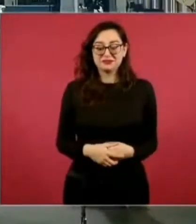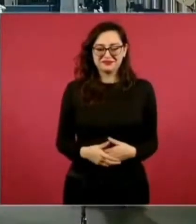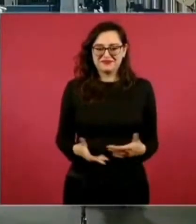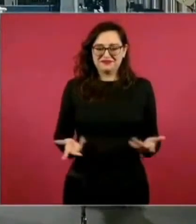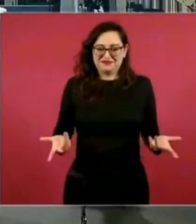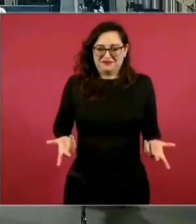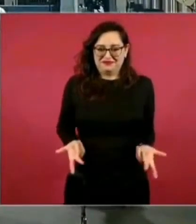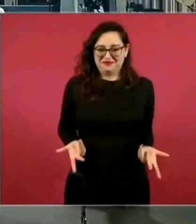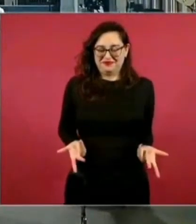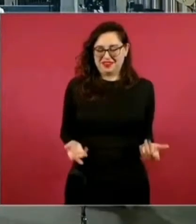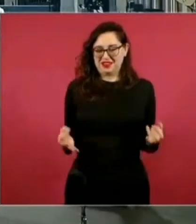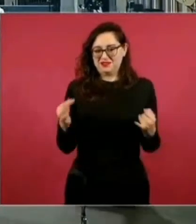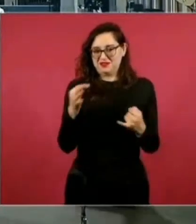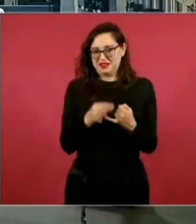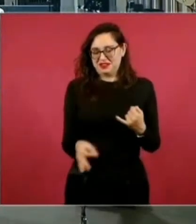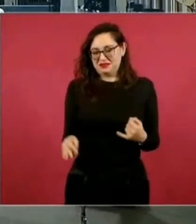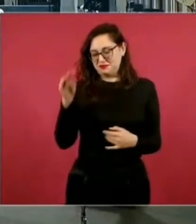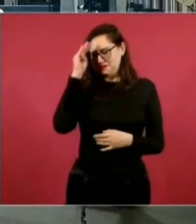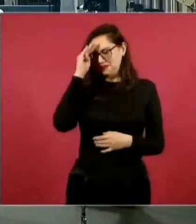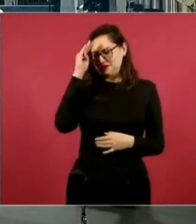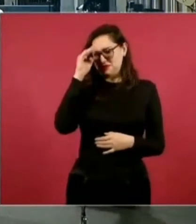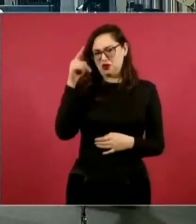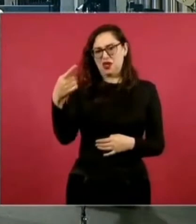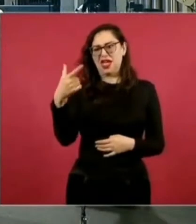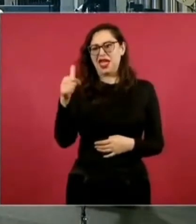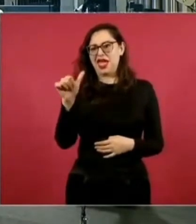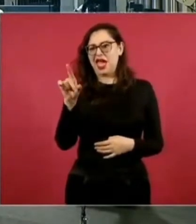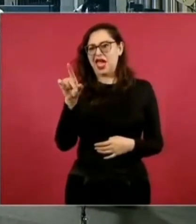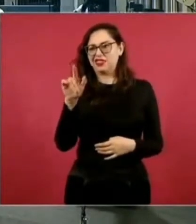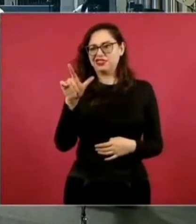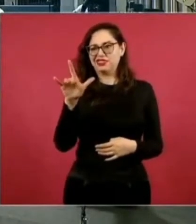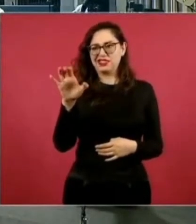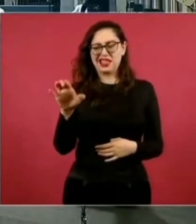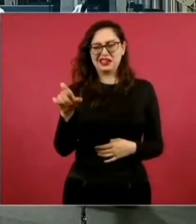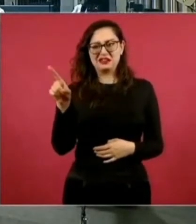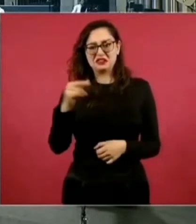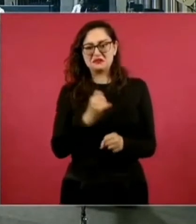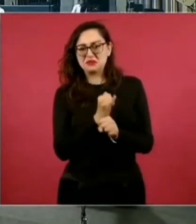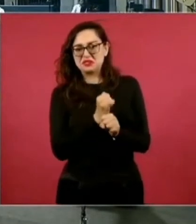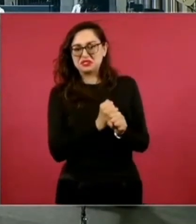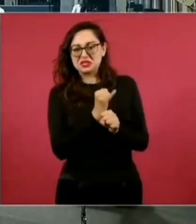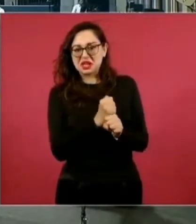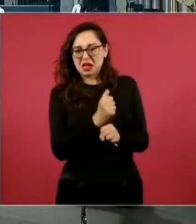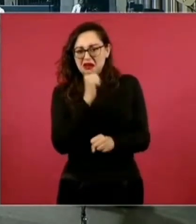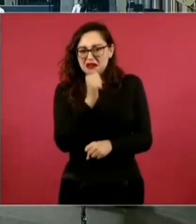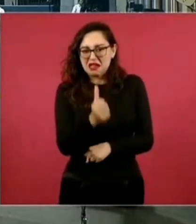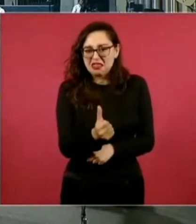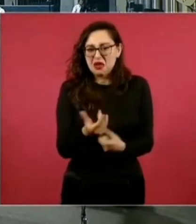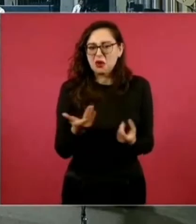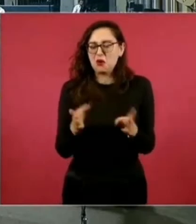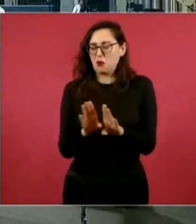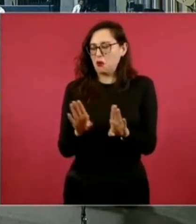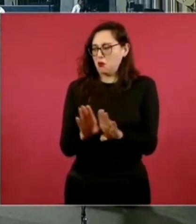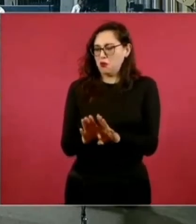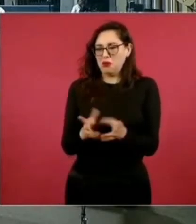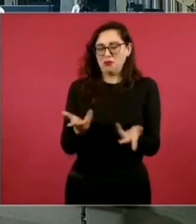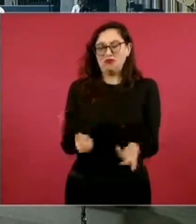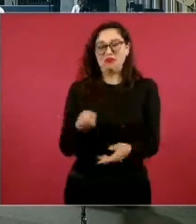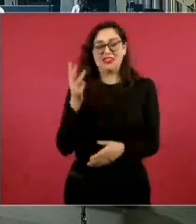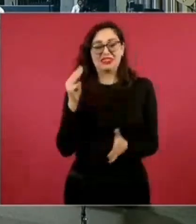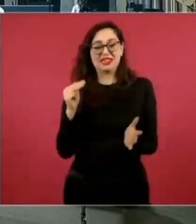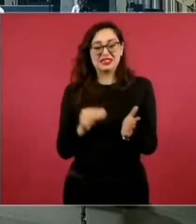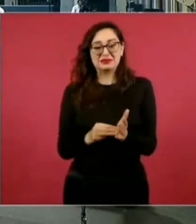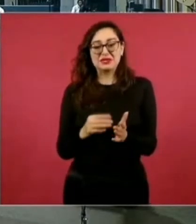la FEADLE a no investigar los hechos de esto? Lo que hicieron en este expediente de más de 3,500